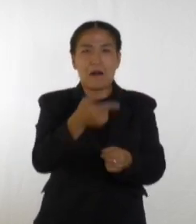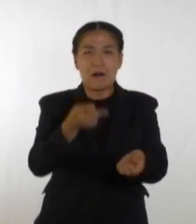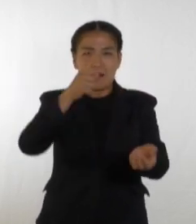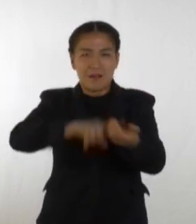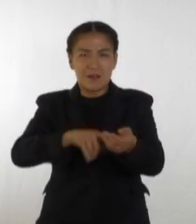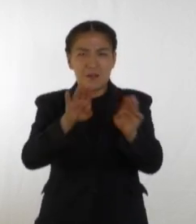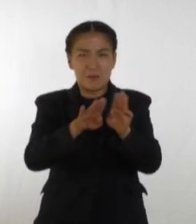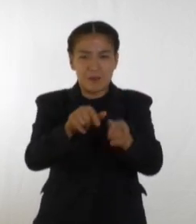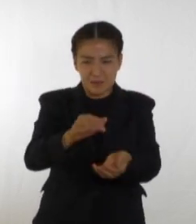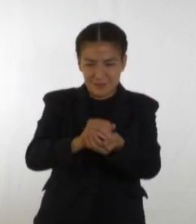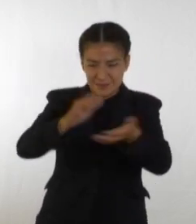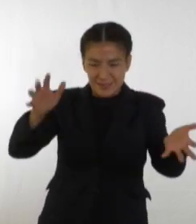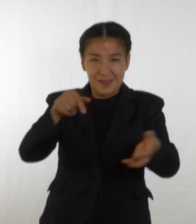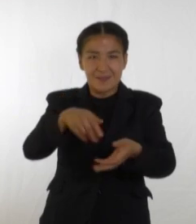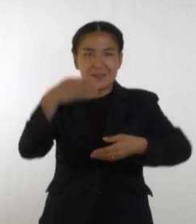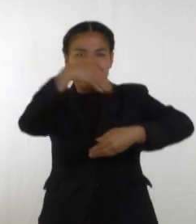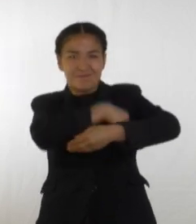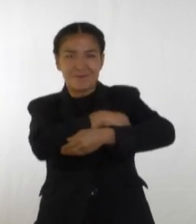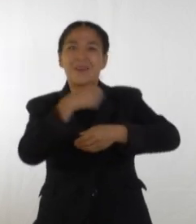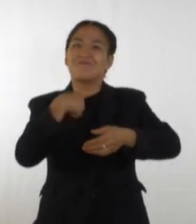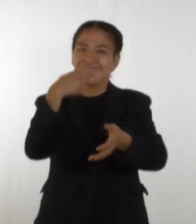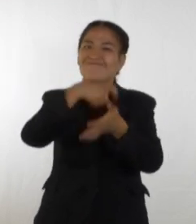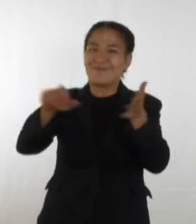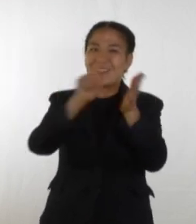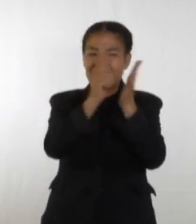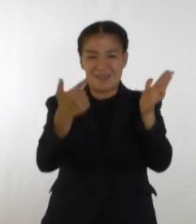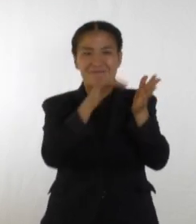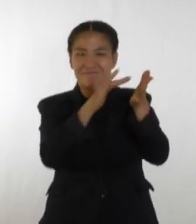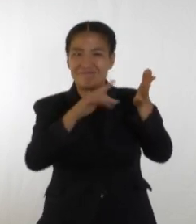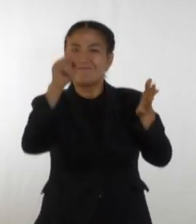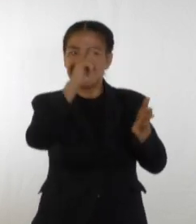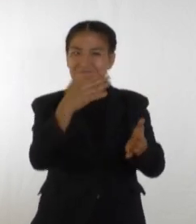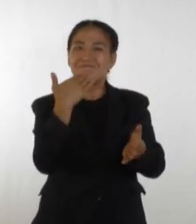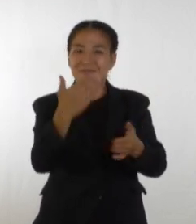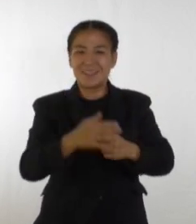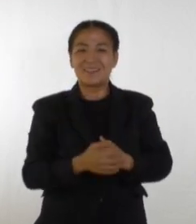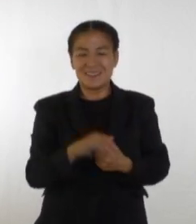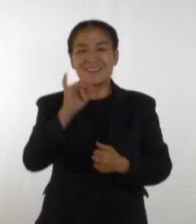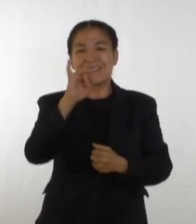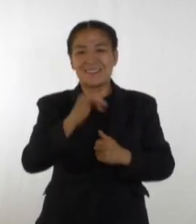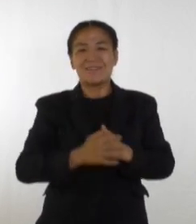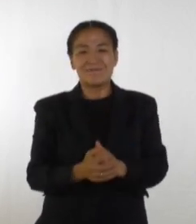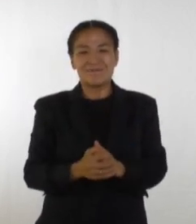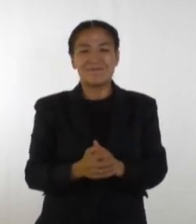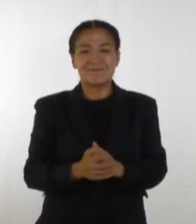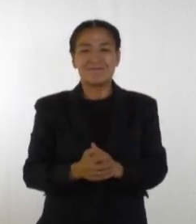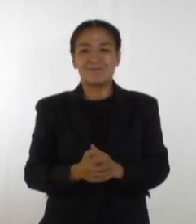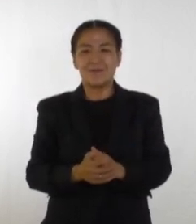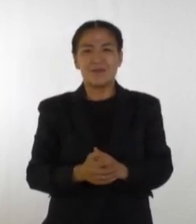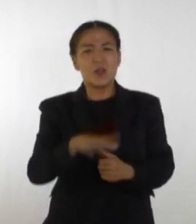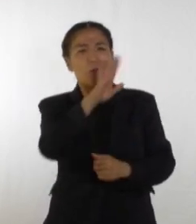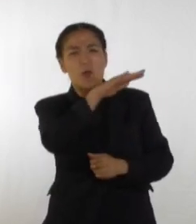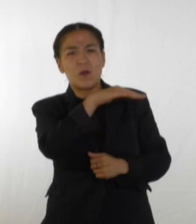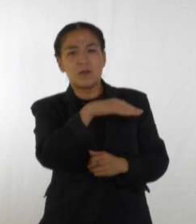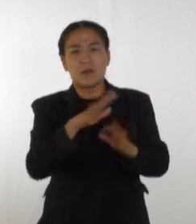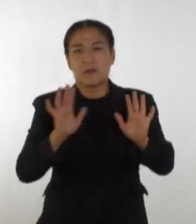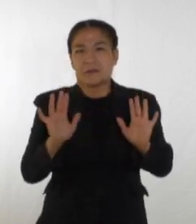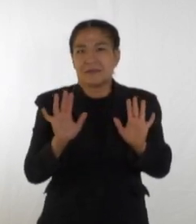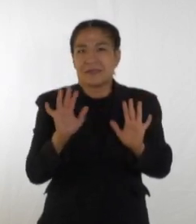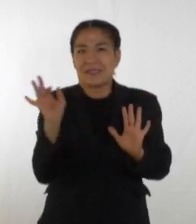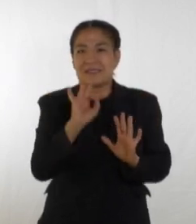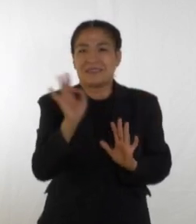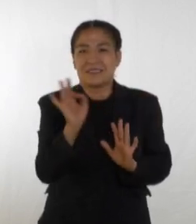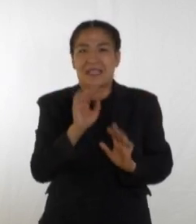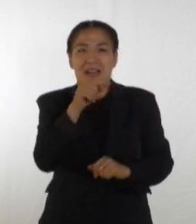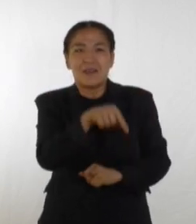sea, que cargan los dados de los experimentos. Oye, voy a comprarlo, gracias por la recomendación, Sí. Oye, o